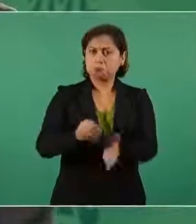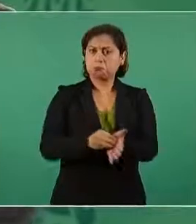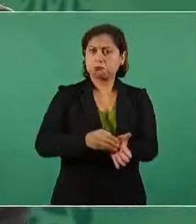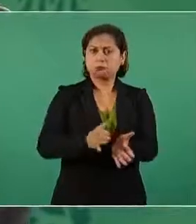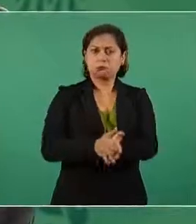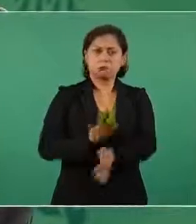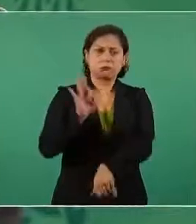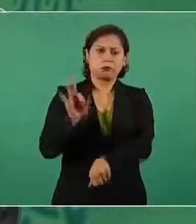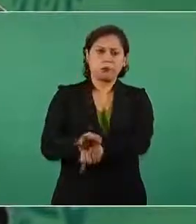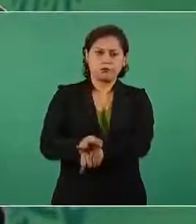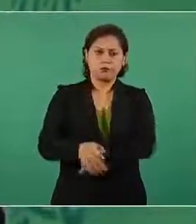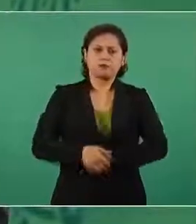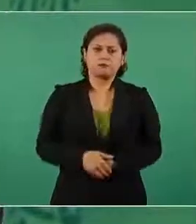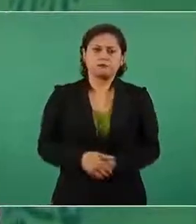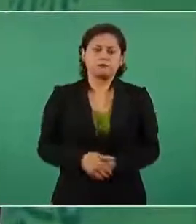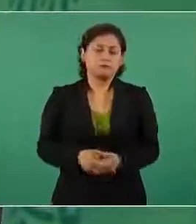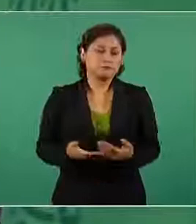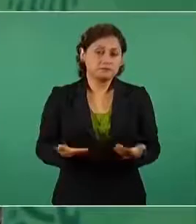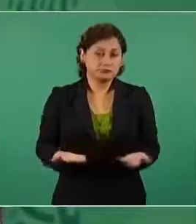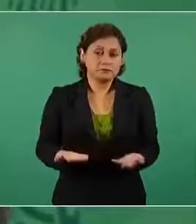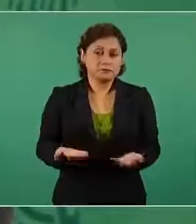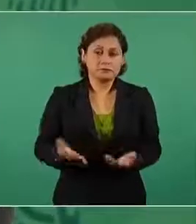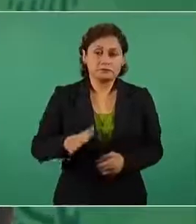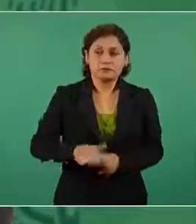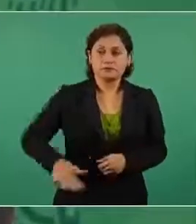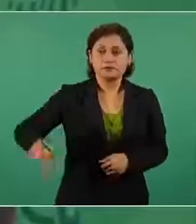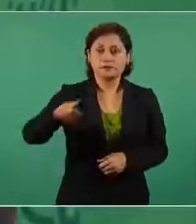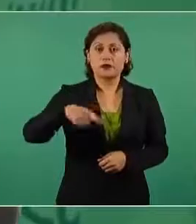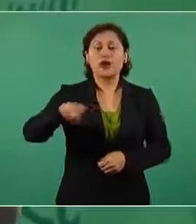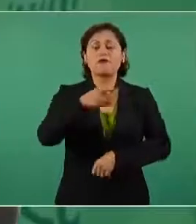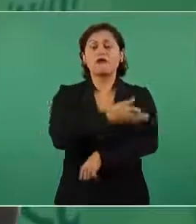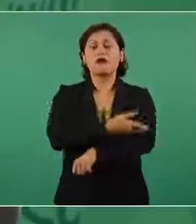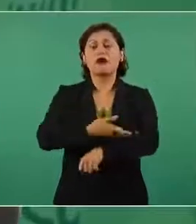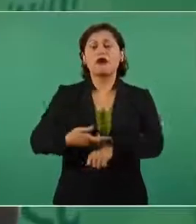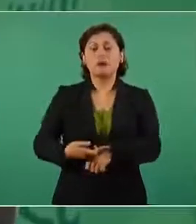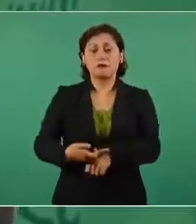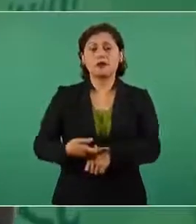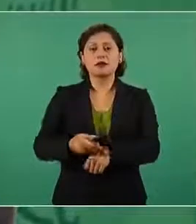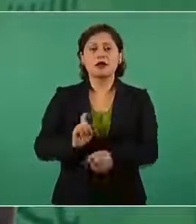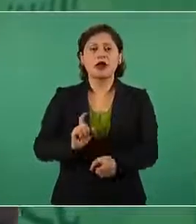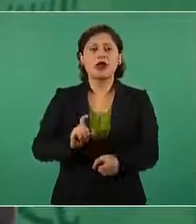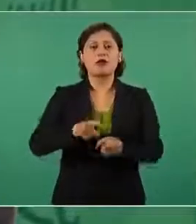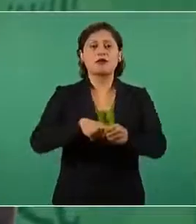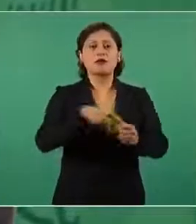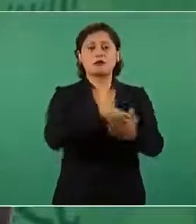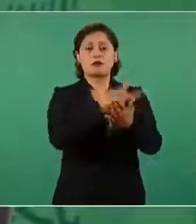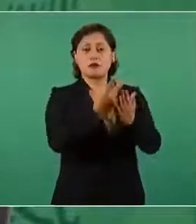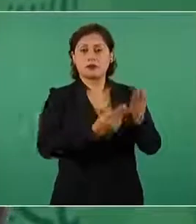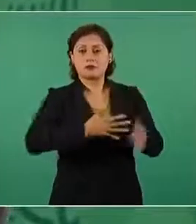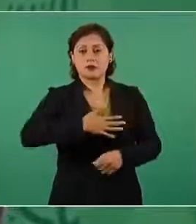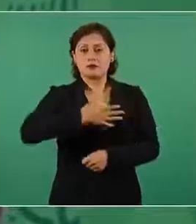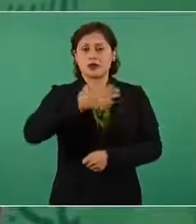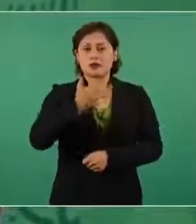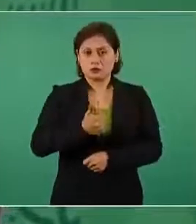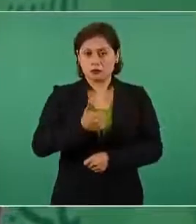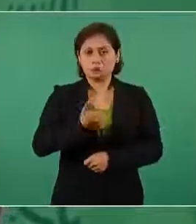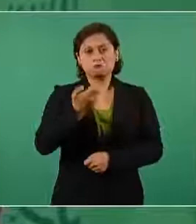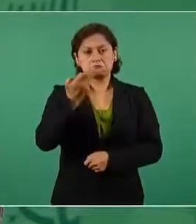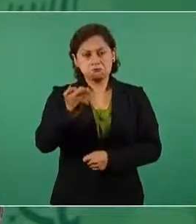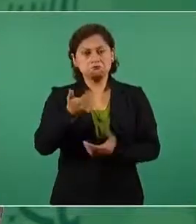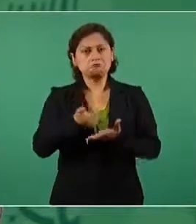que reciben cuando menos un programa de bienestar en sus hogares.